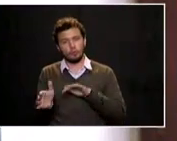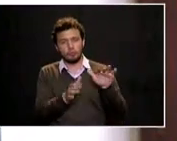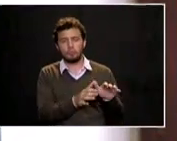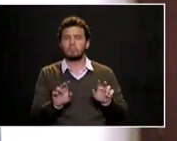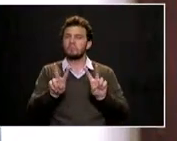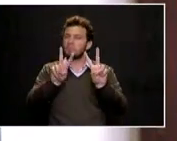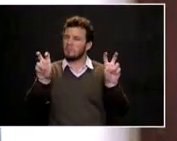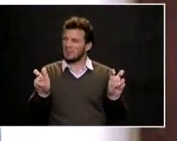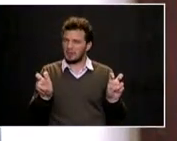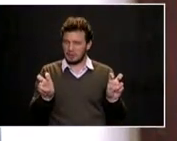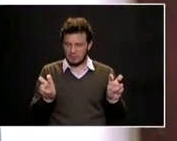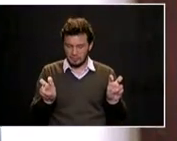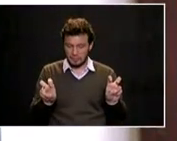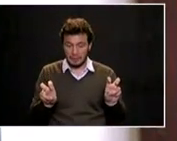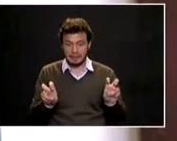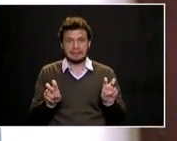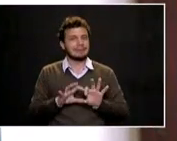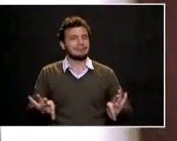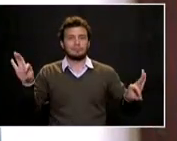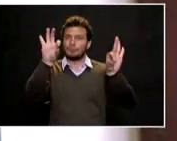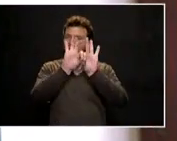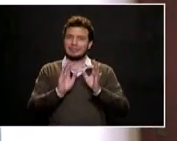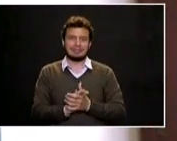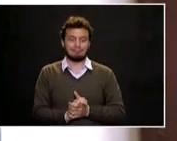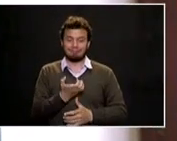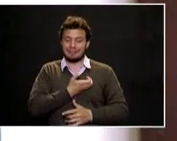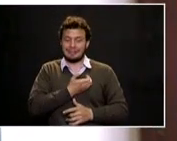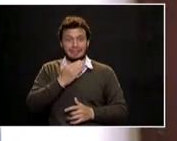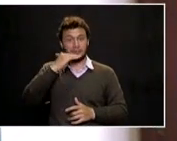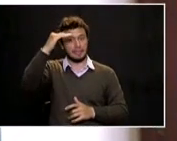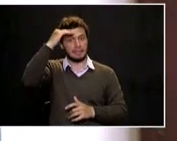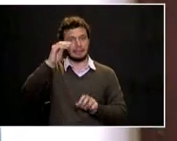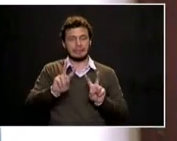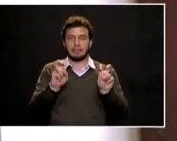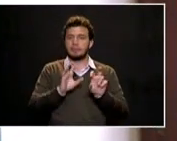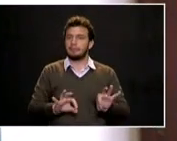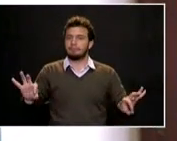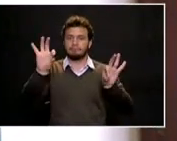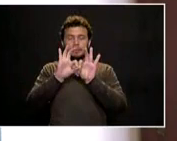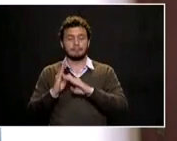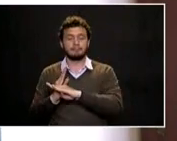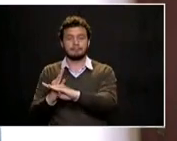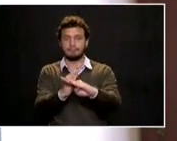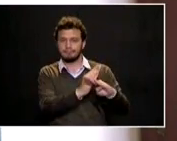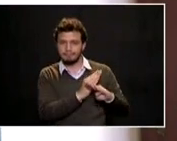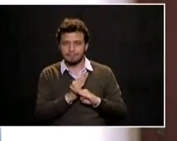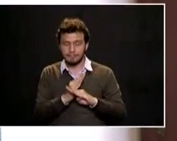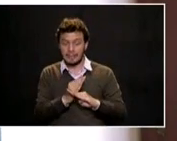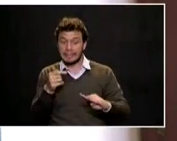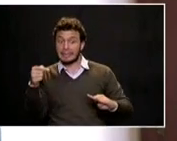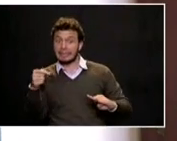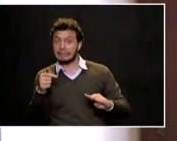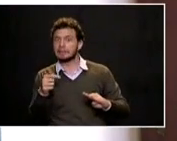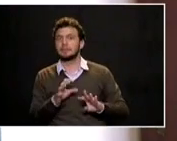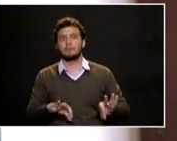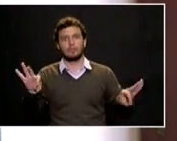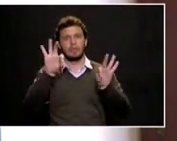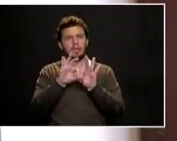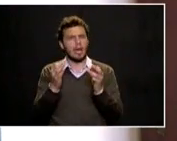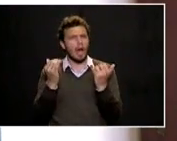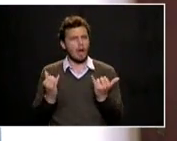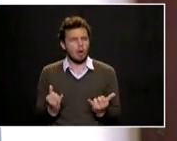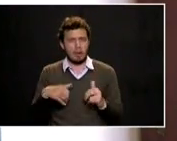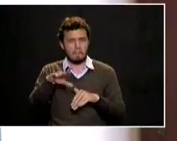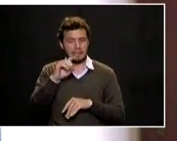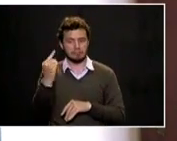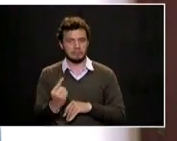cuando se habla de la candidatura a la alcaldía de Medellín, y es el tema de seguridad. Pero en este caso específicamente les